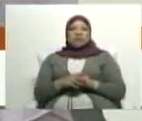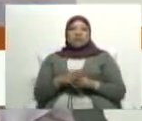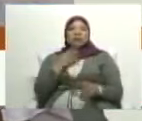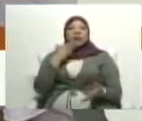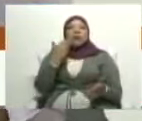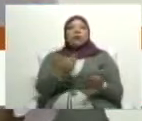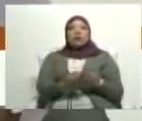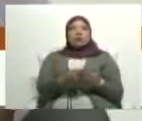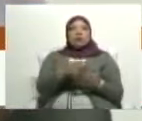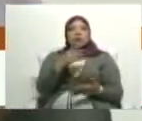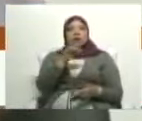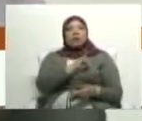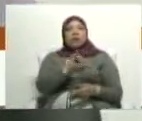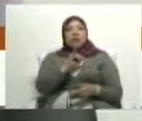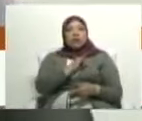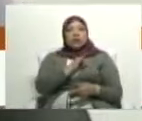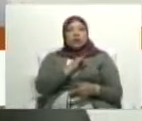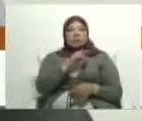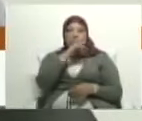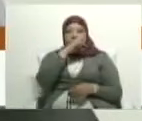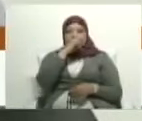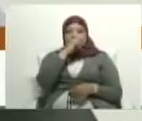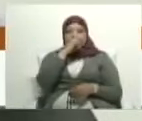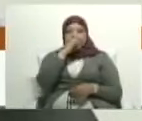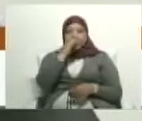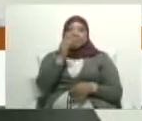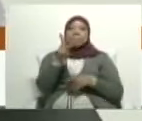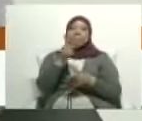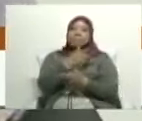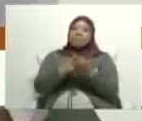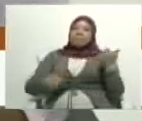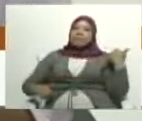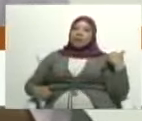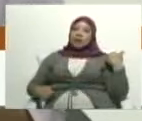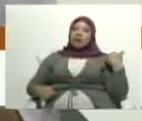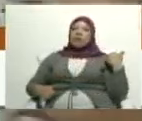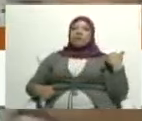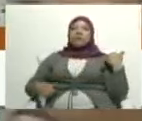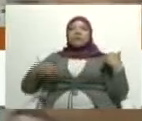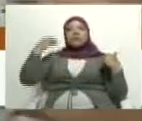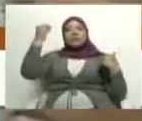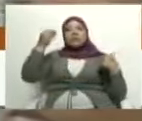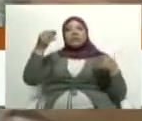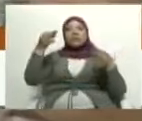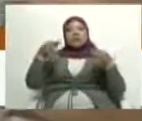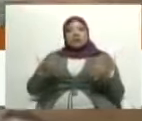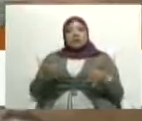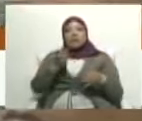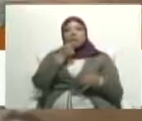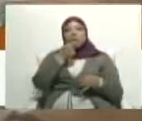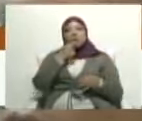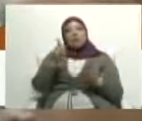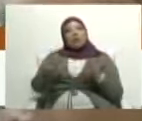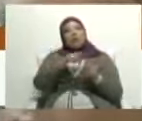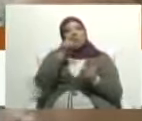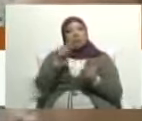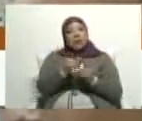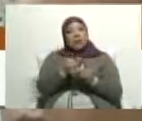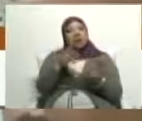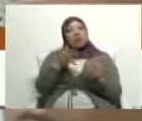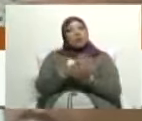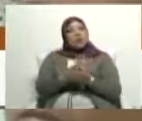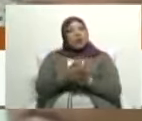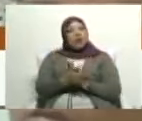gracias a nuestra identidad. El profesor Luis Brito García tiene un libro realmente muy completo sobre